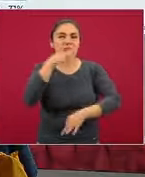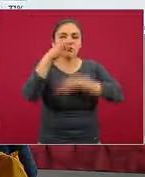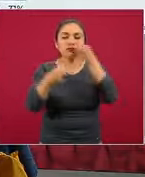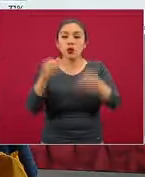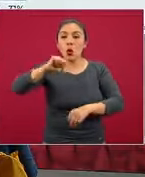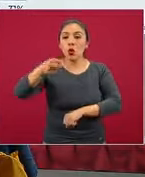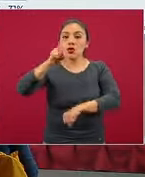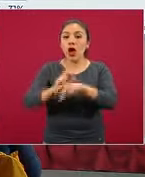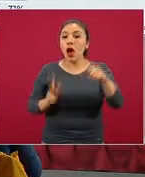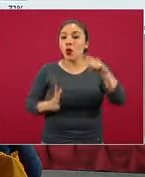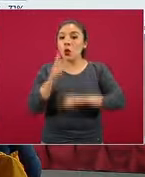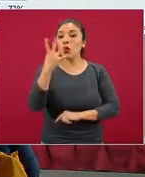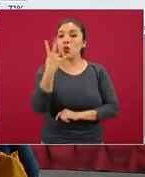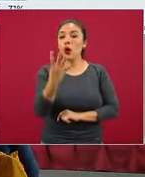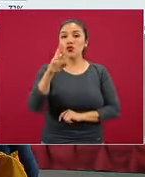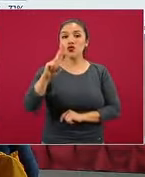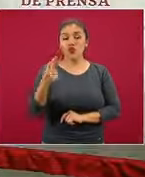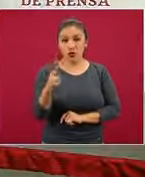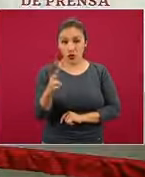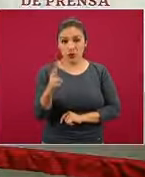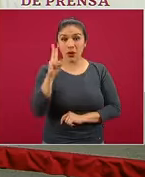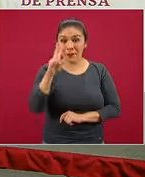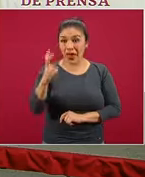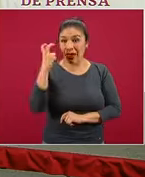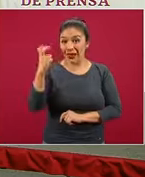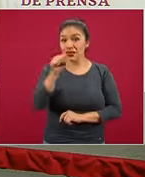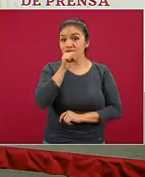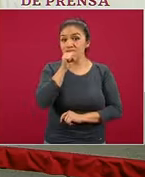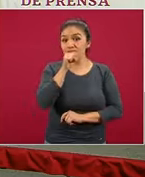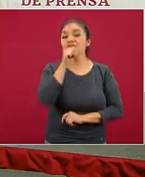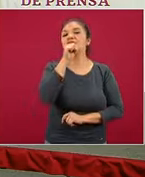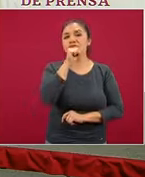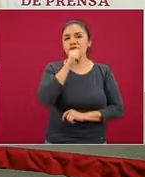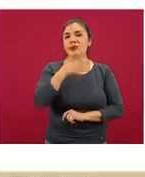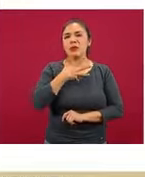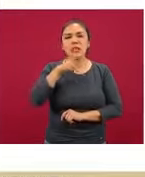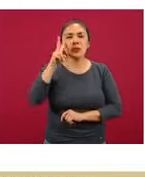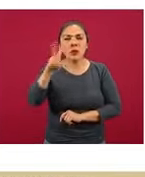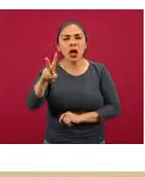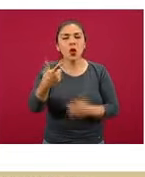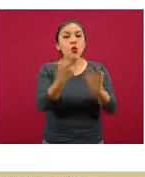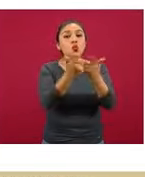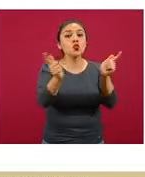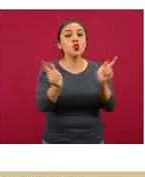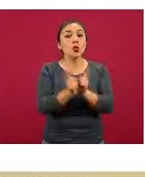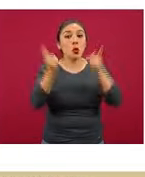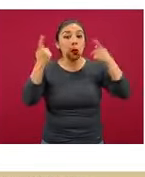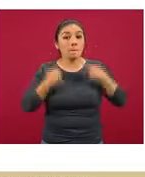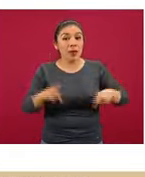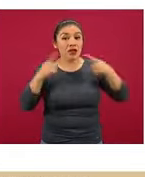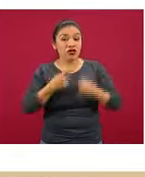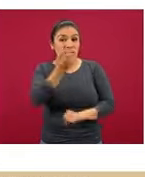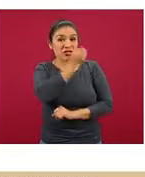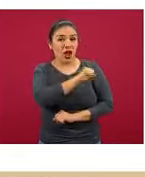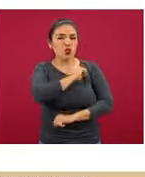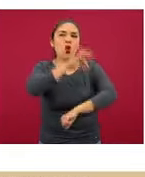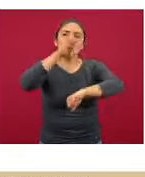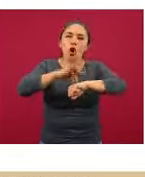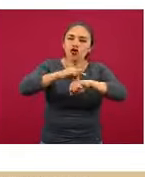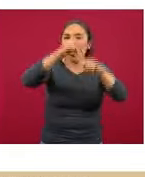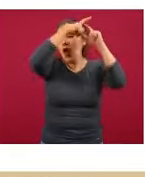4 de noviembre, y en este corte podemos ver cómo ya el grupo de personal de salud ya